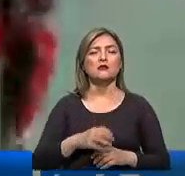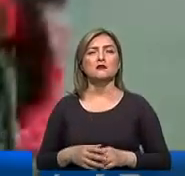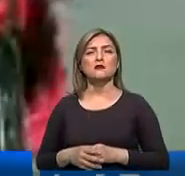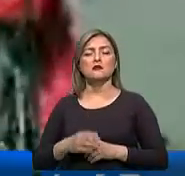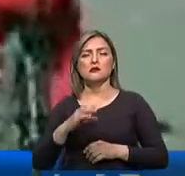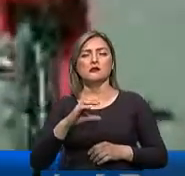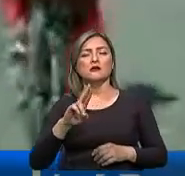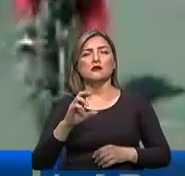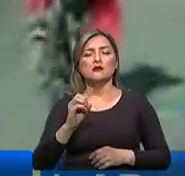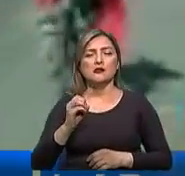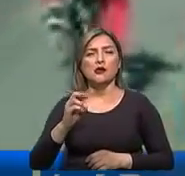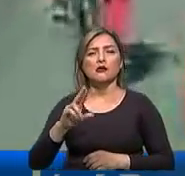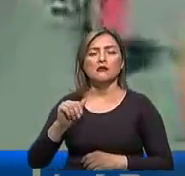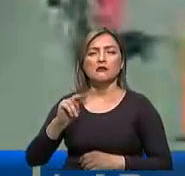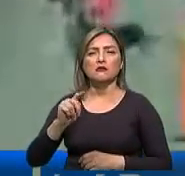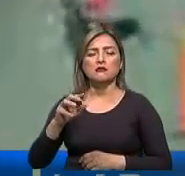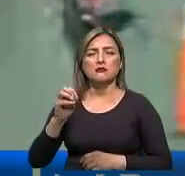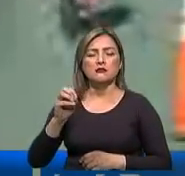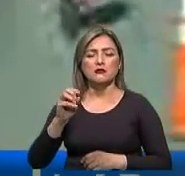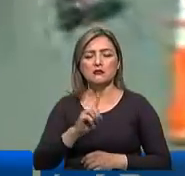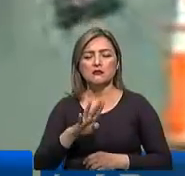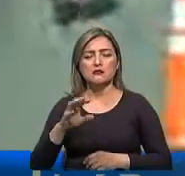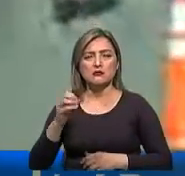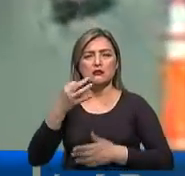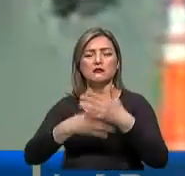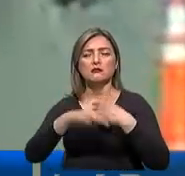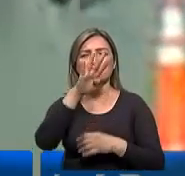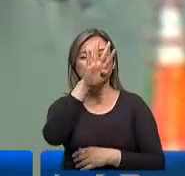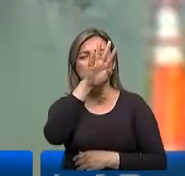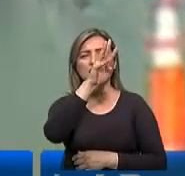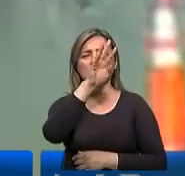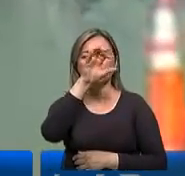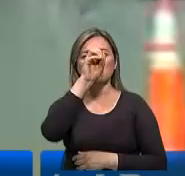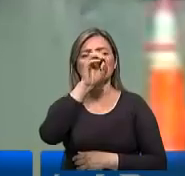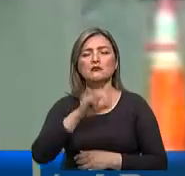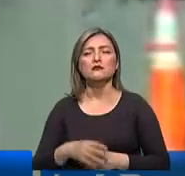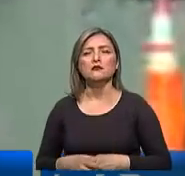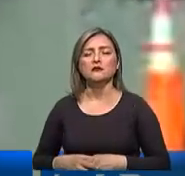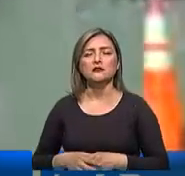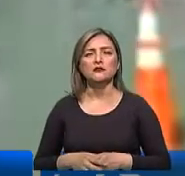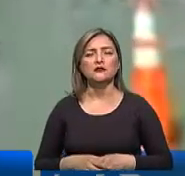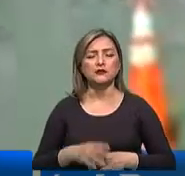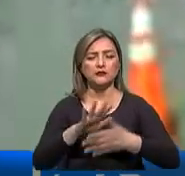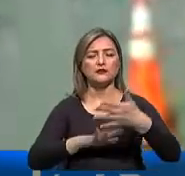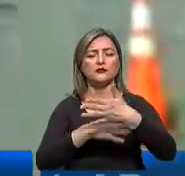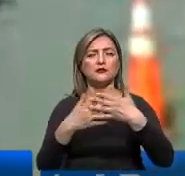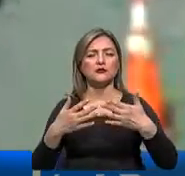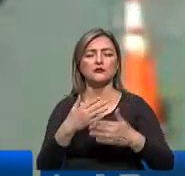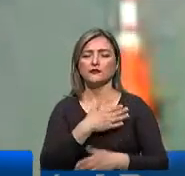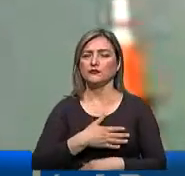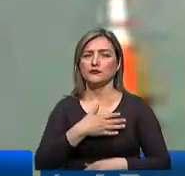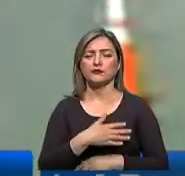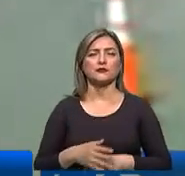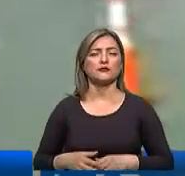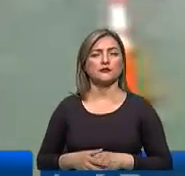en Cuscungo con 150 plazas, un total de 460 plazas habilitadas al momento. Repitamos los horarios para la ciudadanía, por